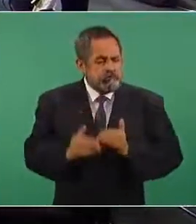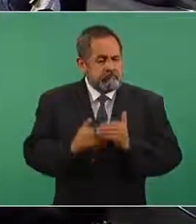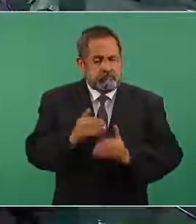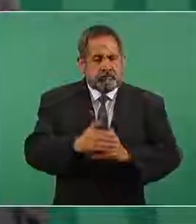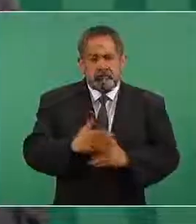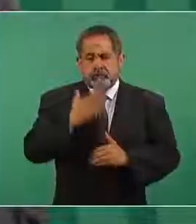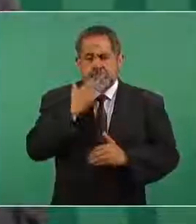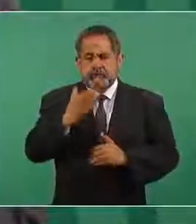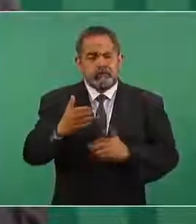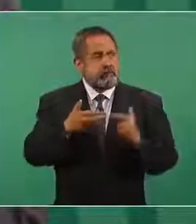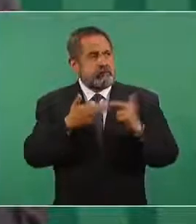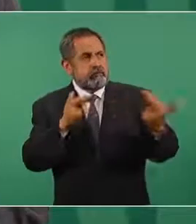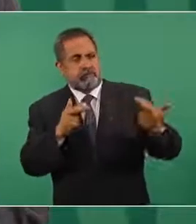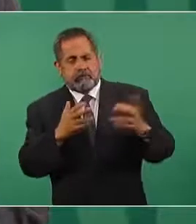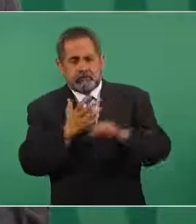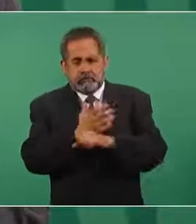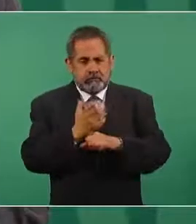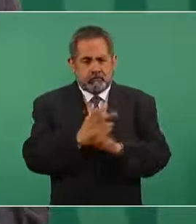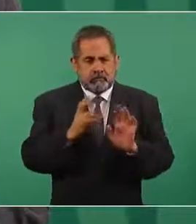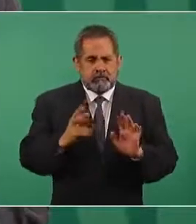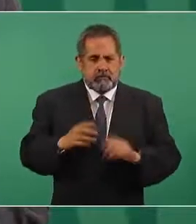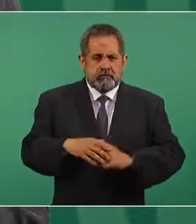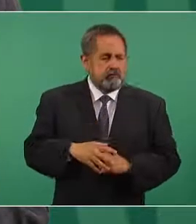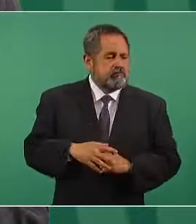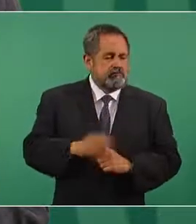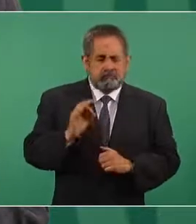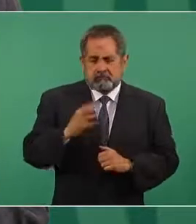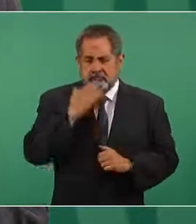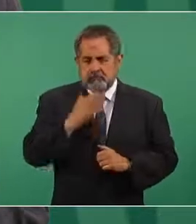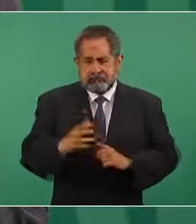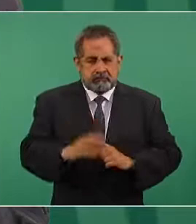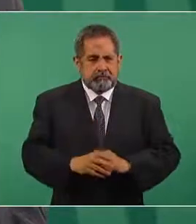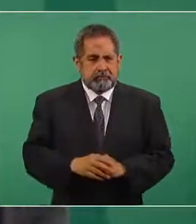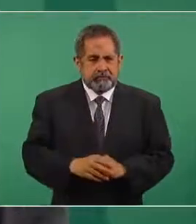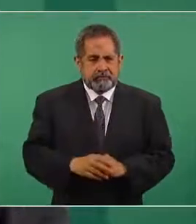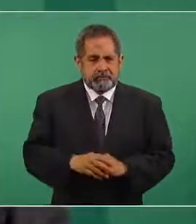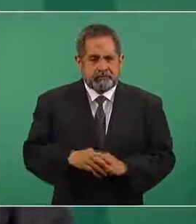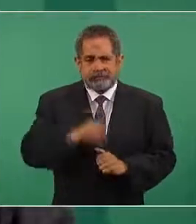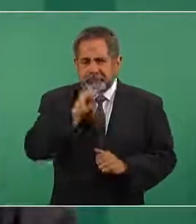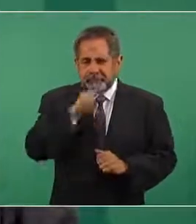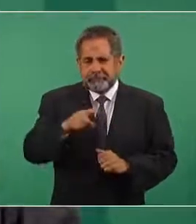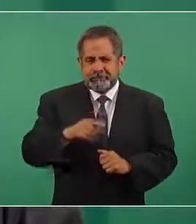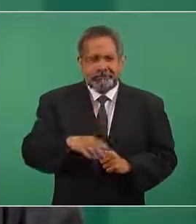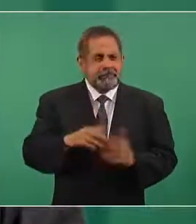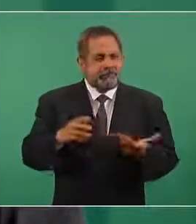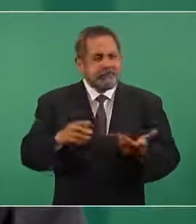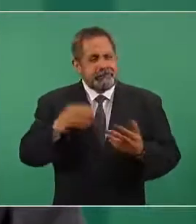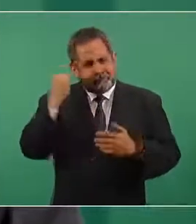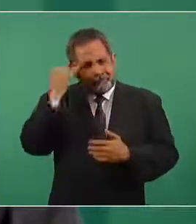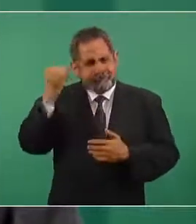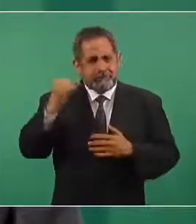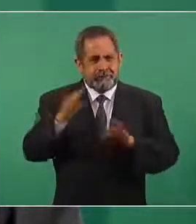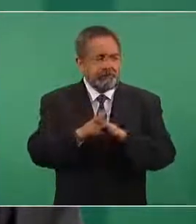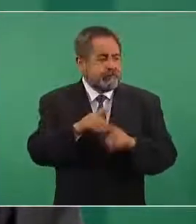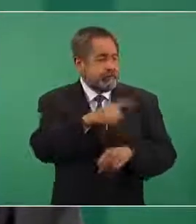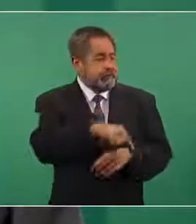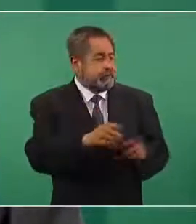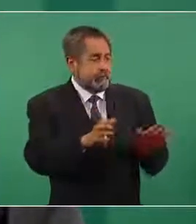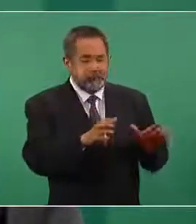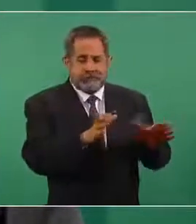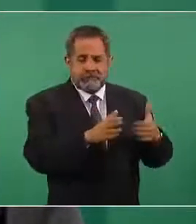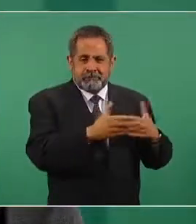son buenas las relaciones con el gobierno de Estados Unidos, porque también esa era otra apuesta de los